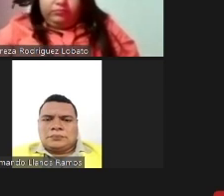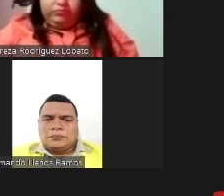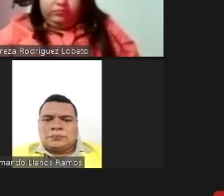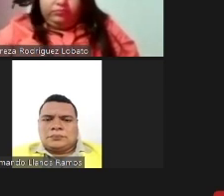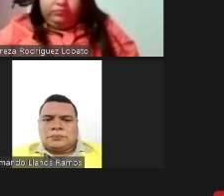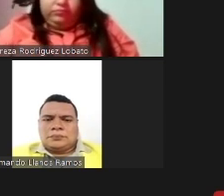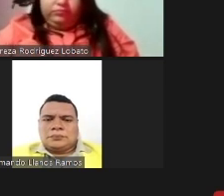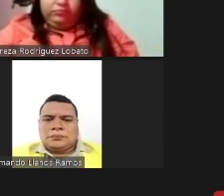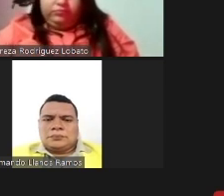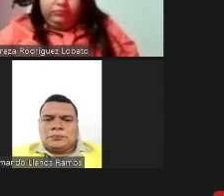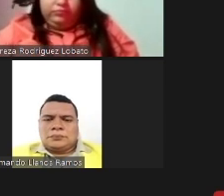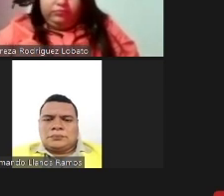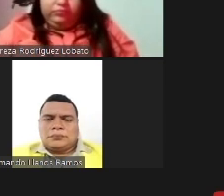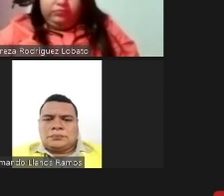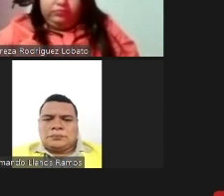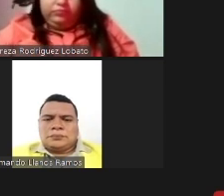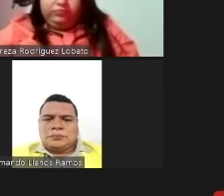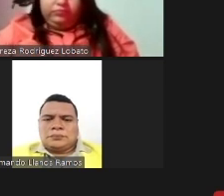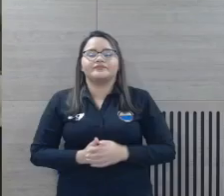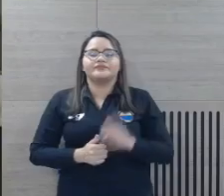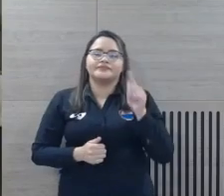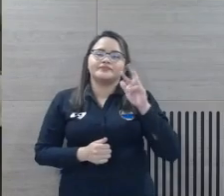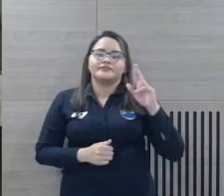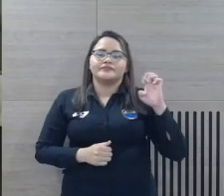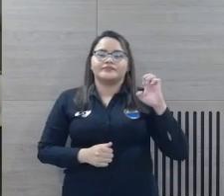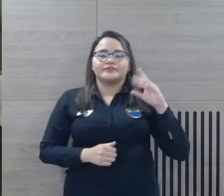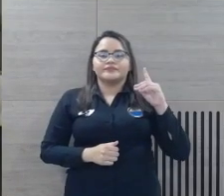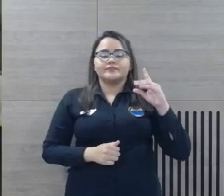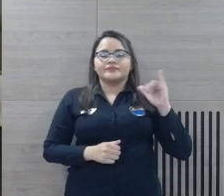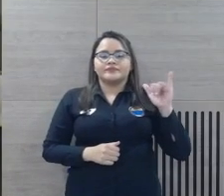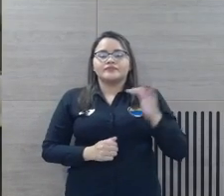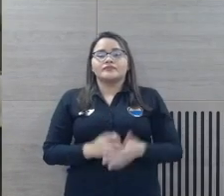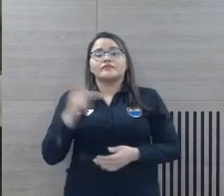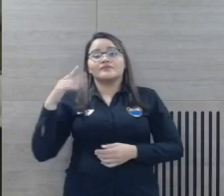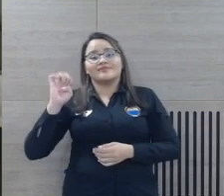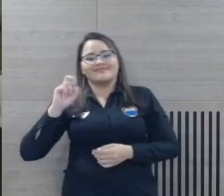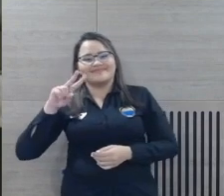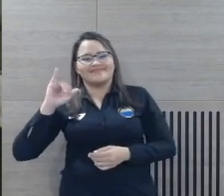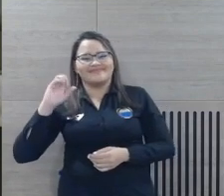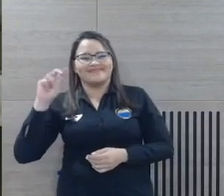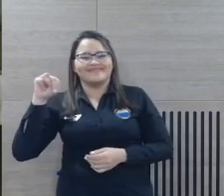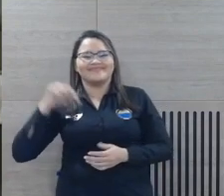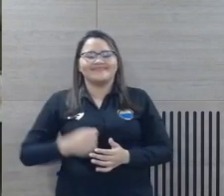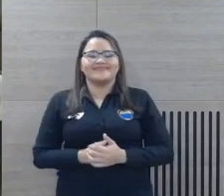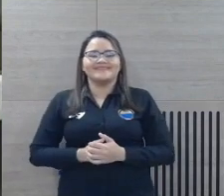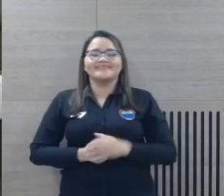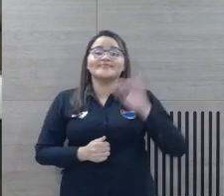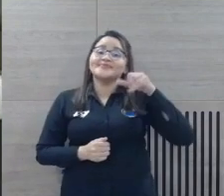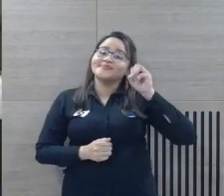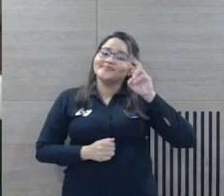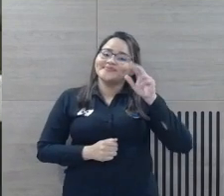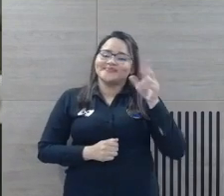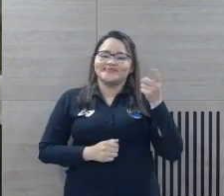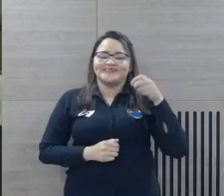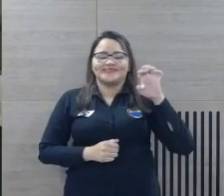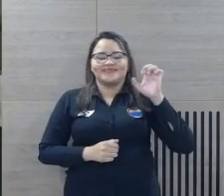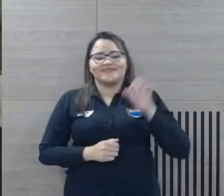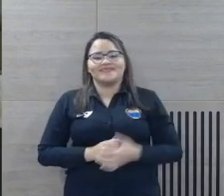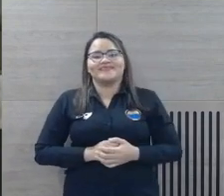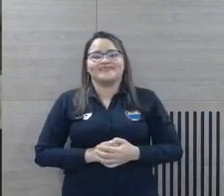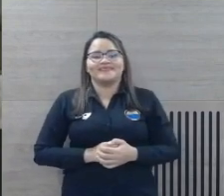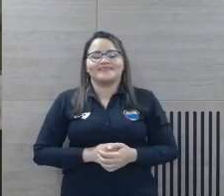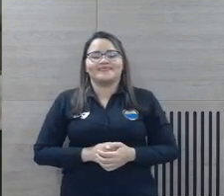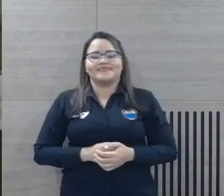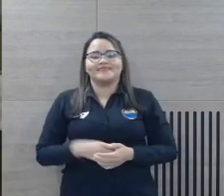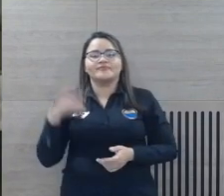Argote. Kevin José Valero Morales. Jorge Luis Mozo Angulo. Dayani Sofía Navarro Arango.